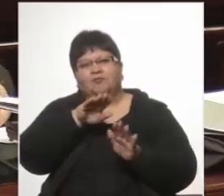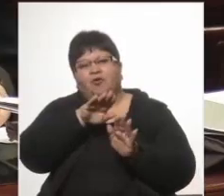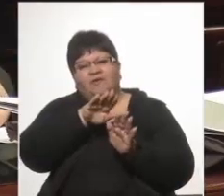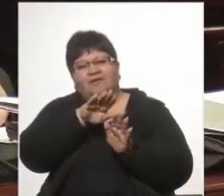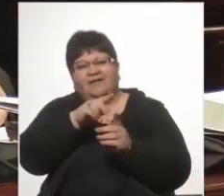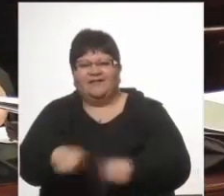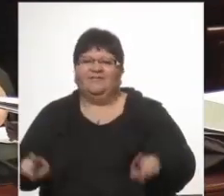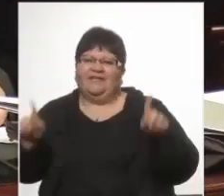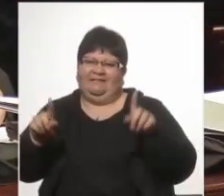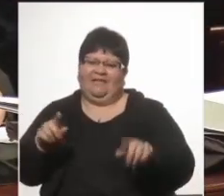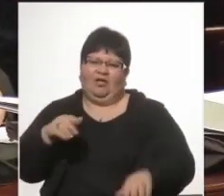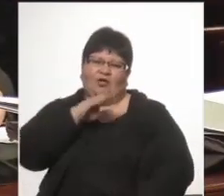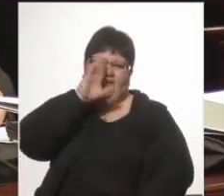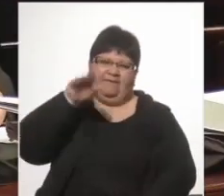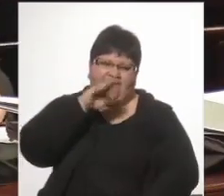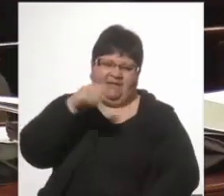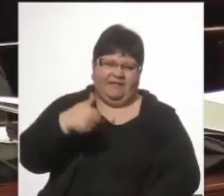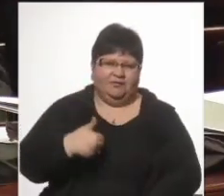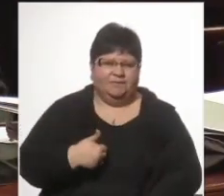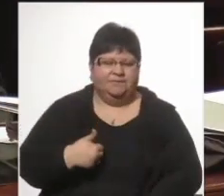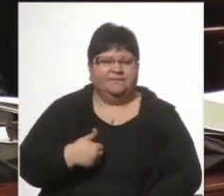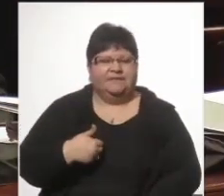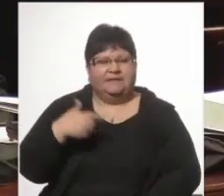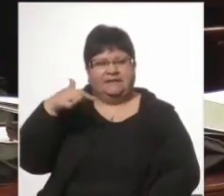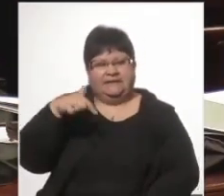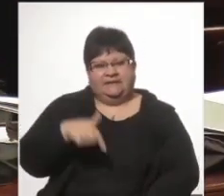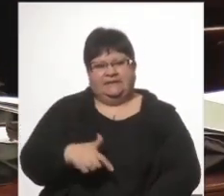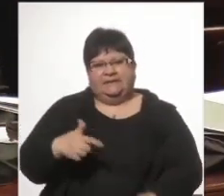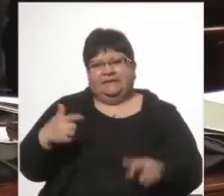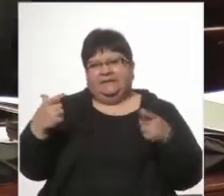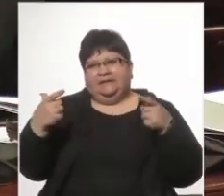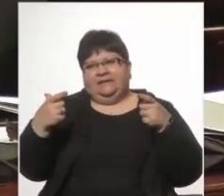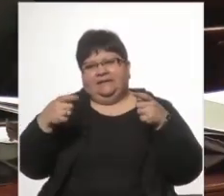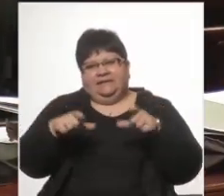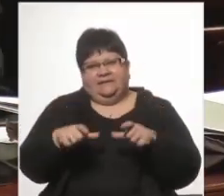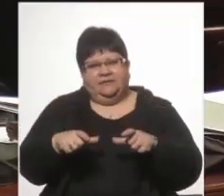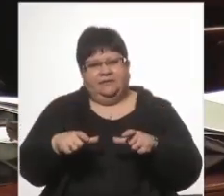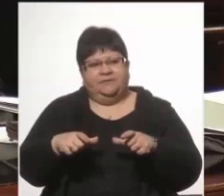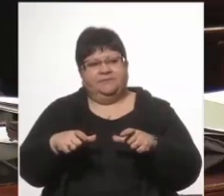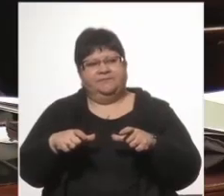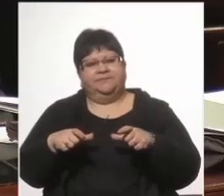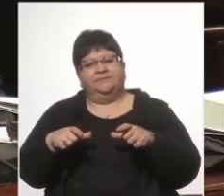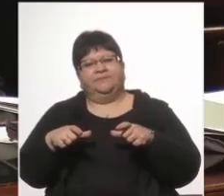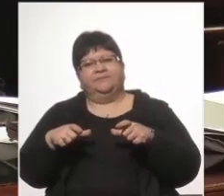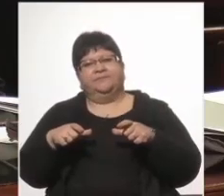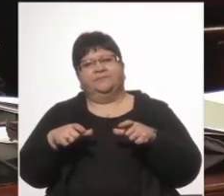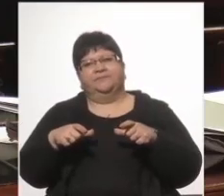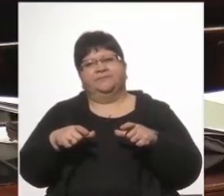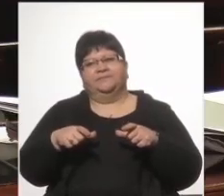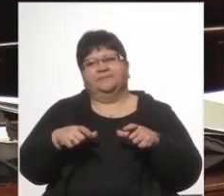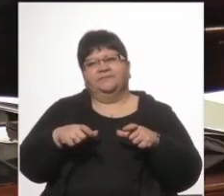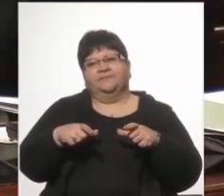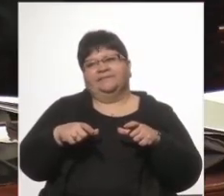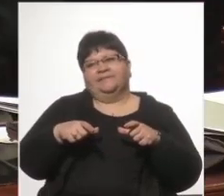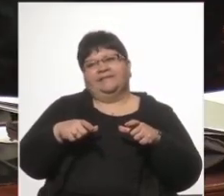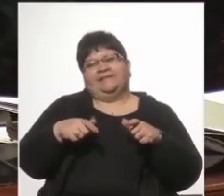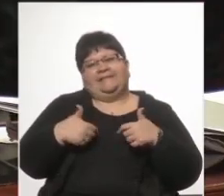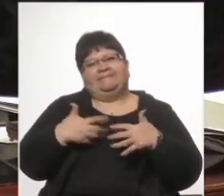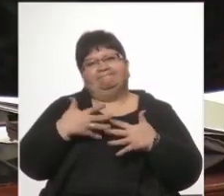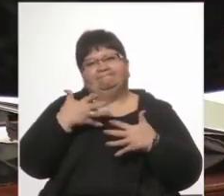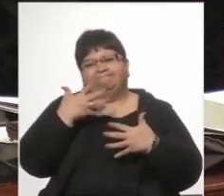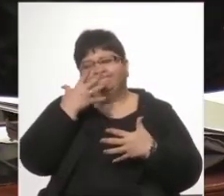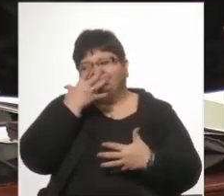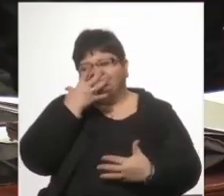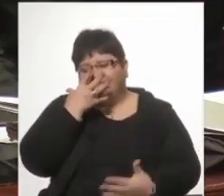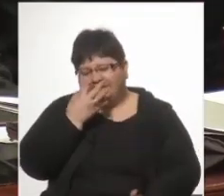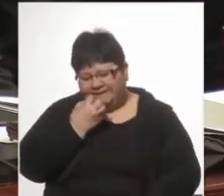porque esta sesión me ha causado, por un lado, tristeza y